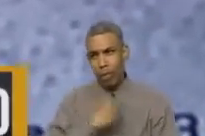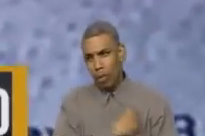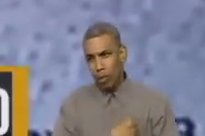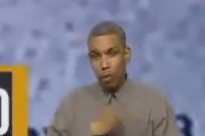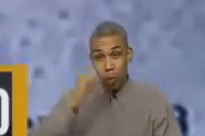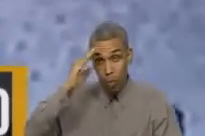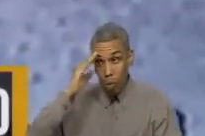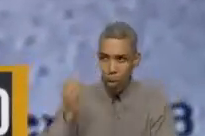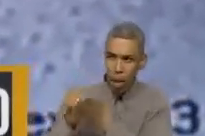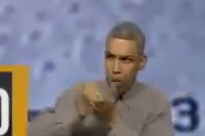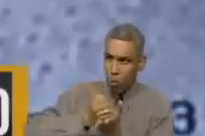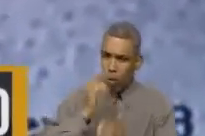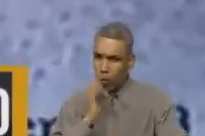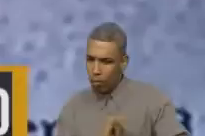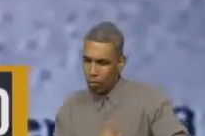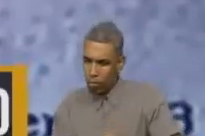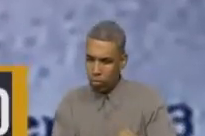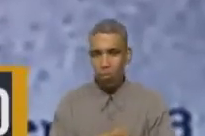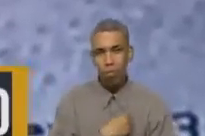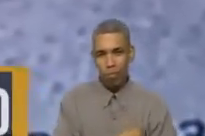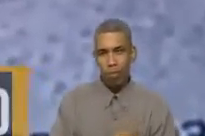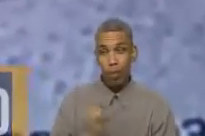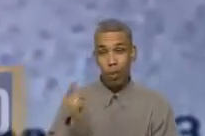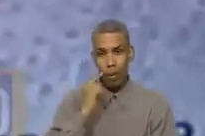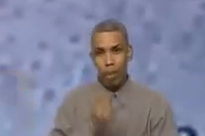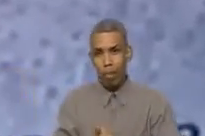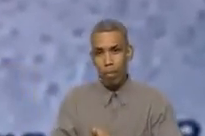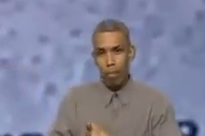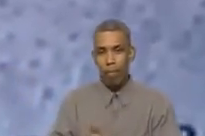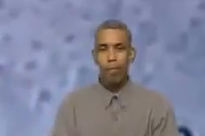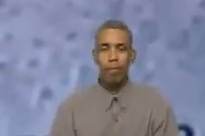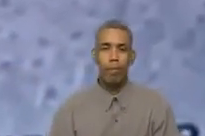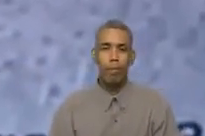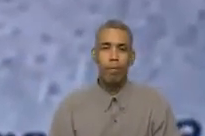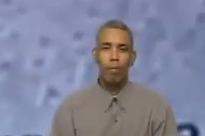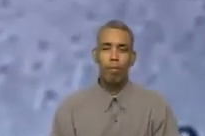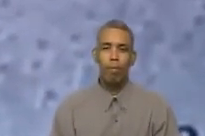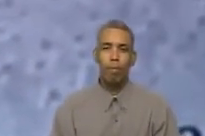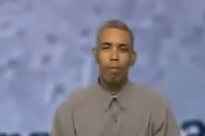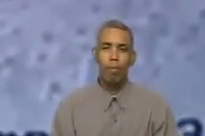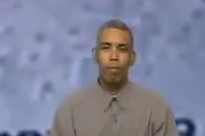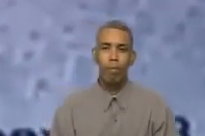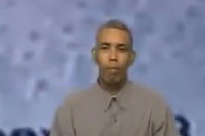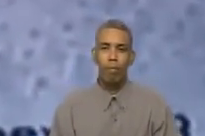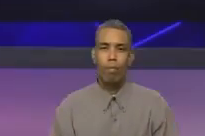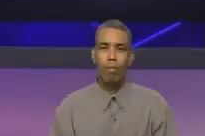sector para impedir que hechos como los que se registran en este video se repitan en el lugar.